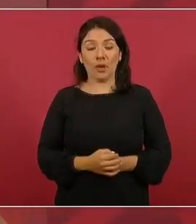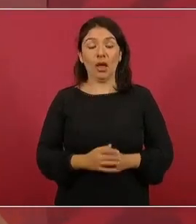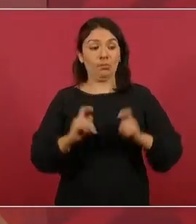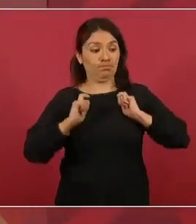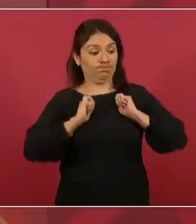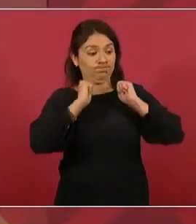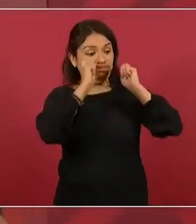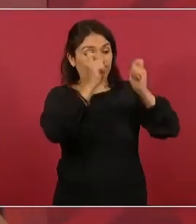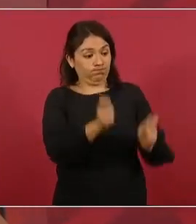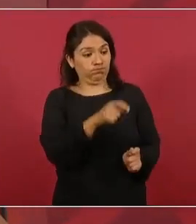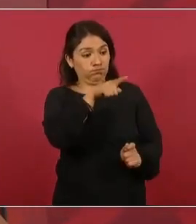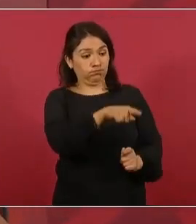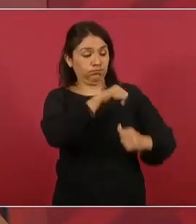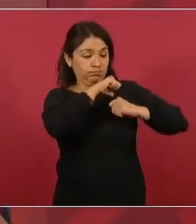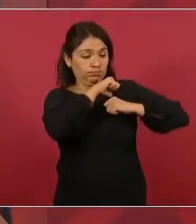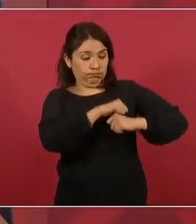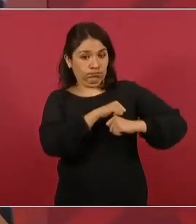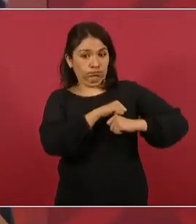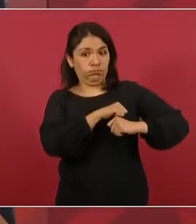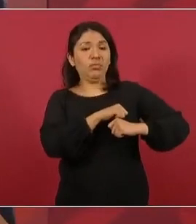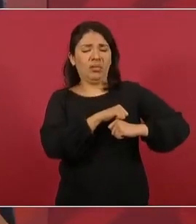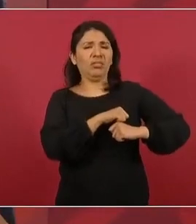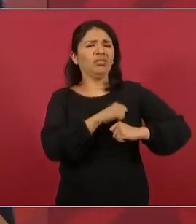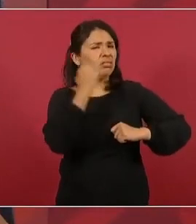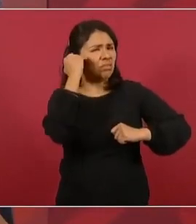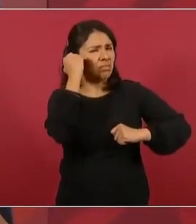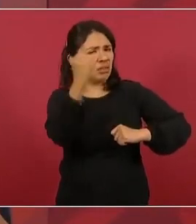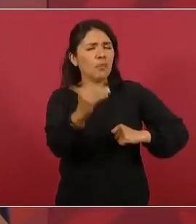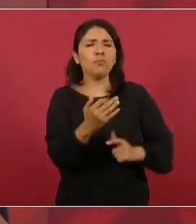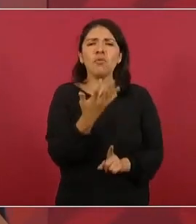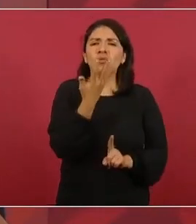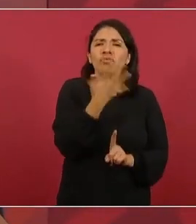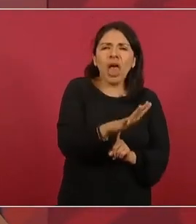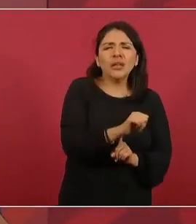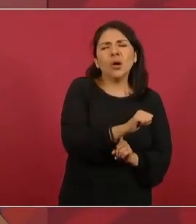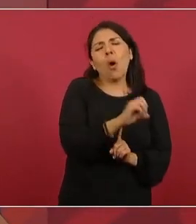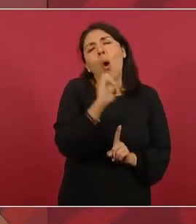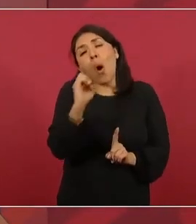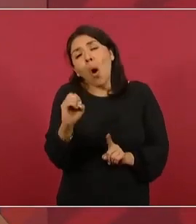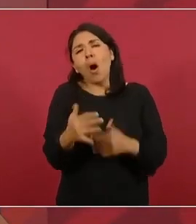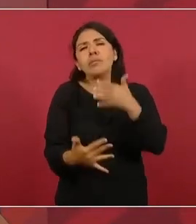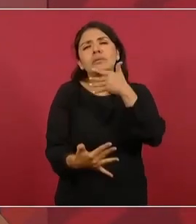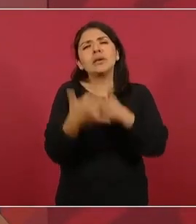cargos por 10, 15 años